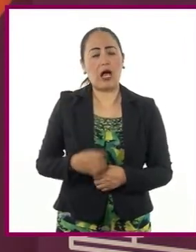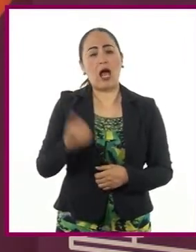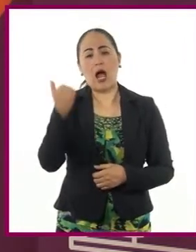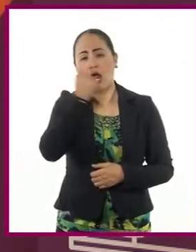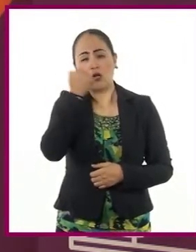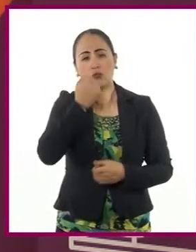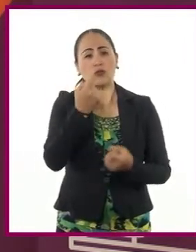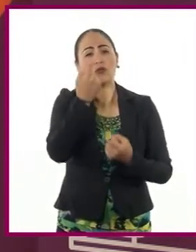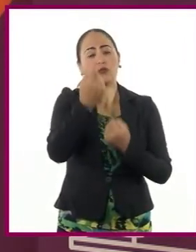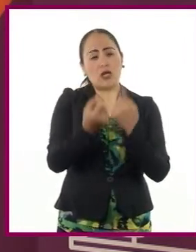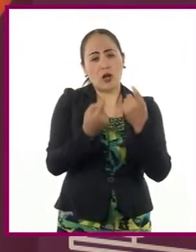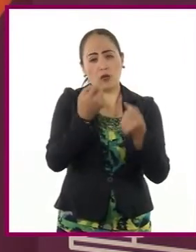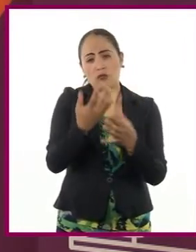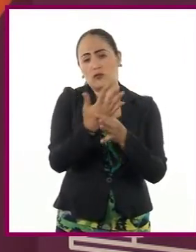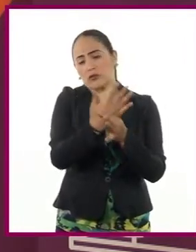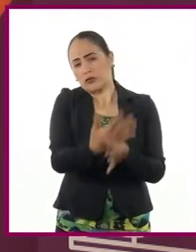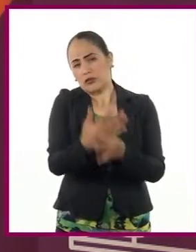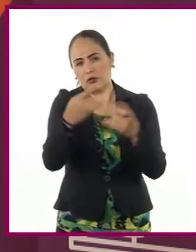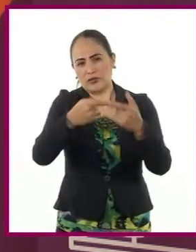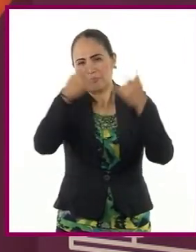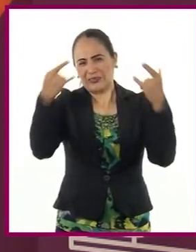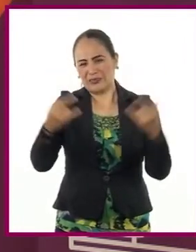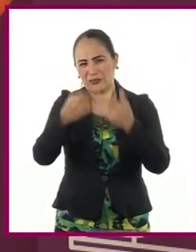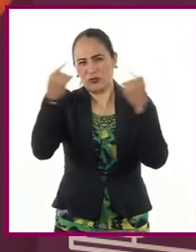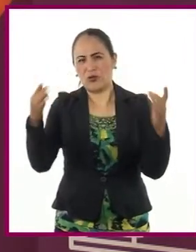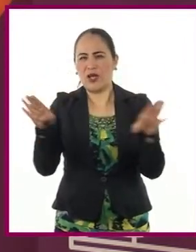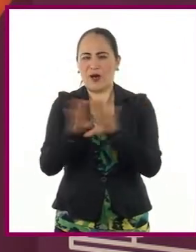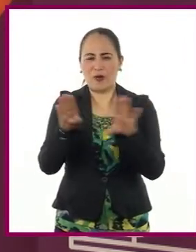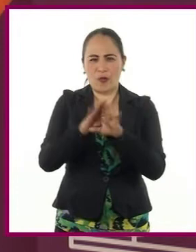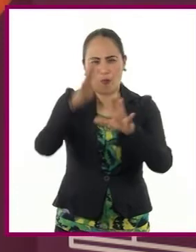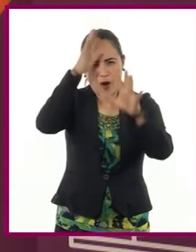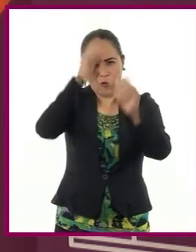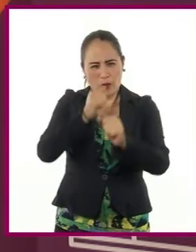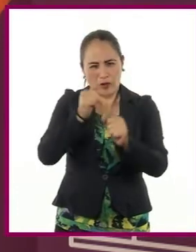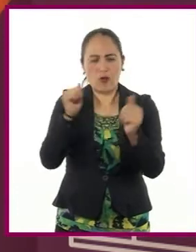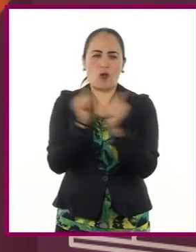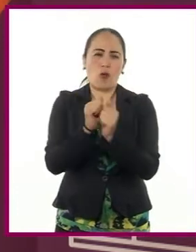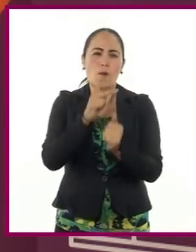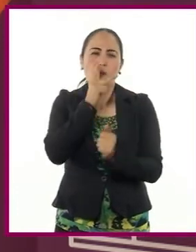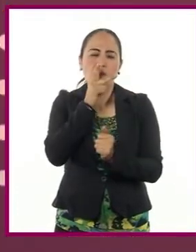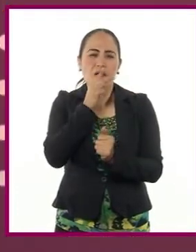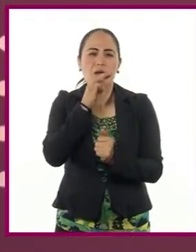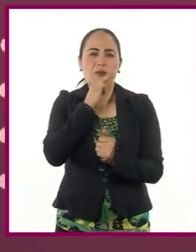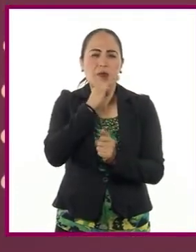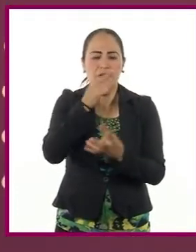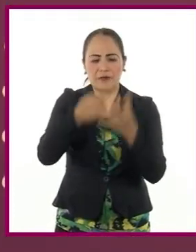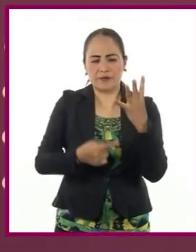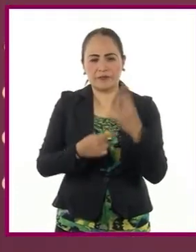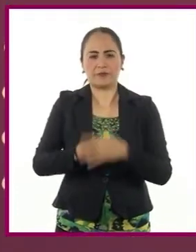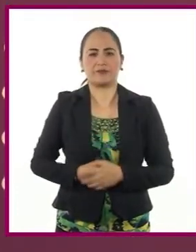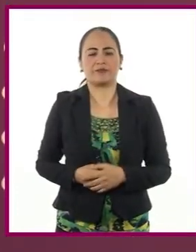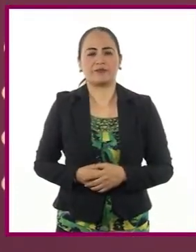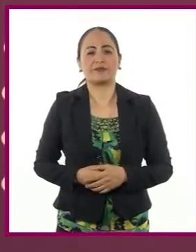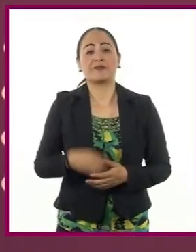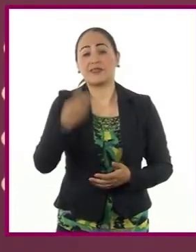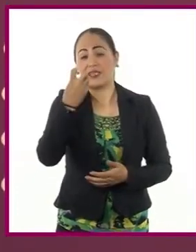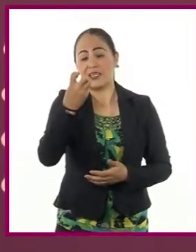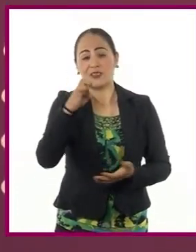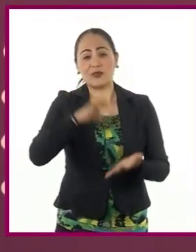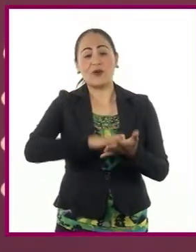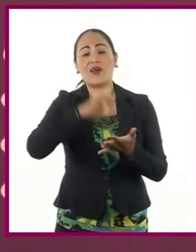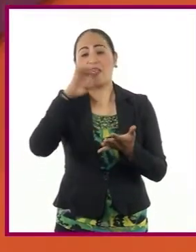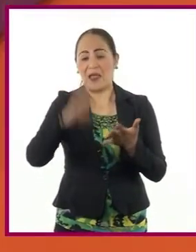estudiantes nos compartieron sus experiencias estableciendo acuerdos con sus padres y madres, lo que es un buen ejemplo porque es